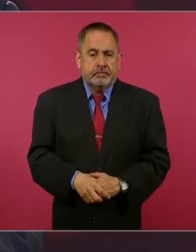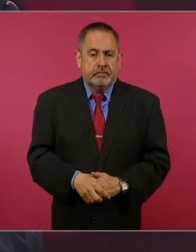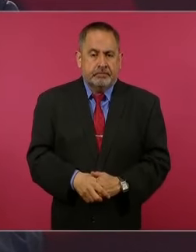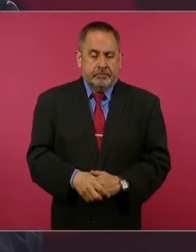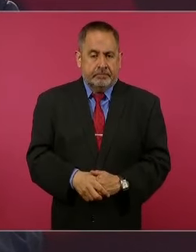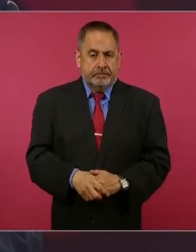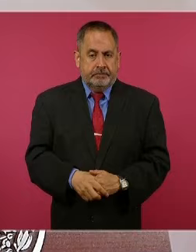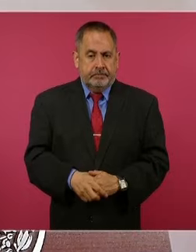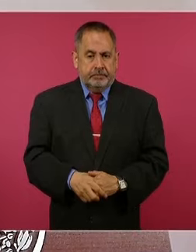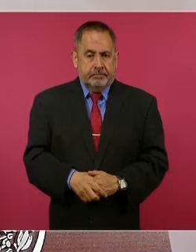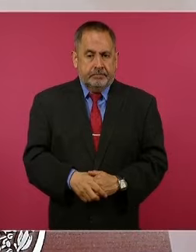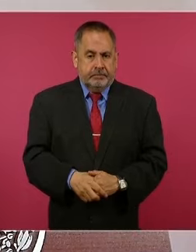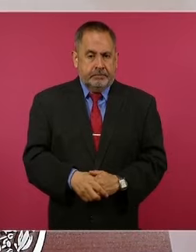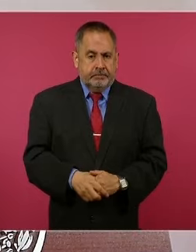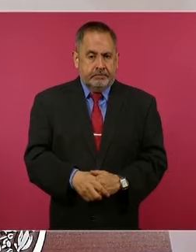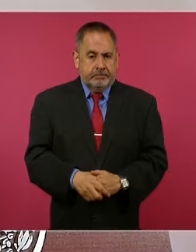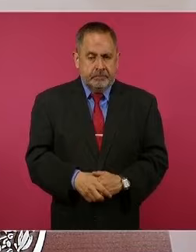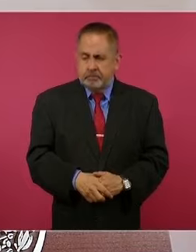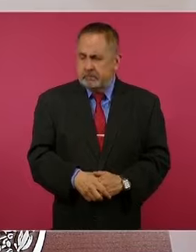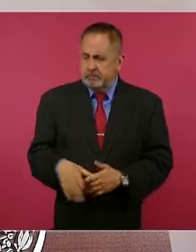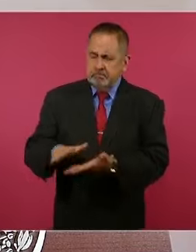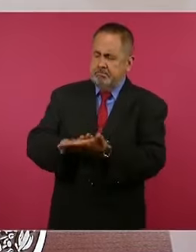penal queda